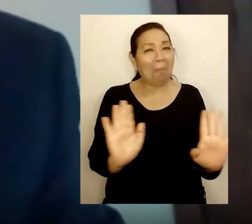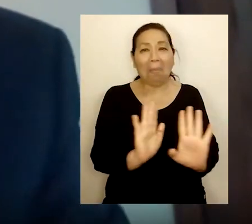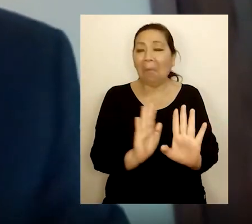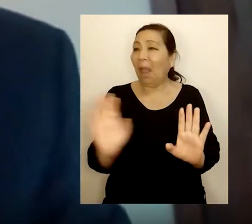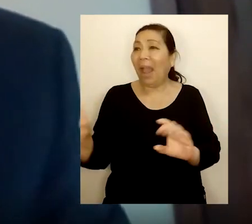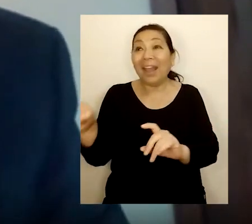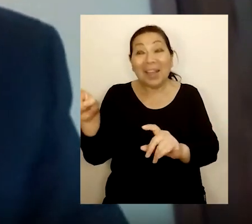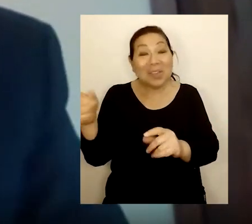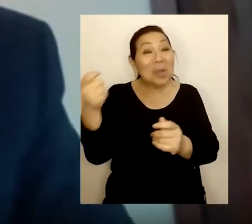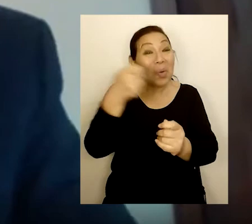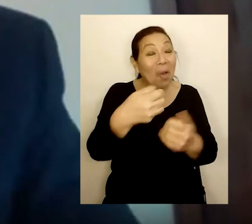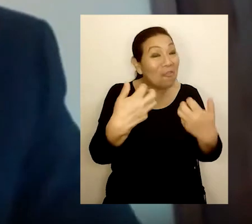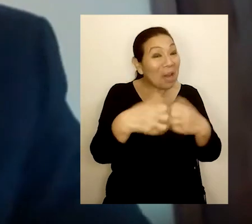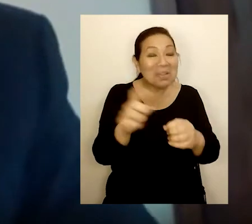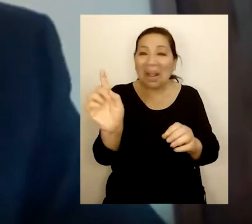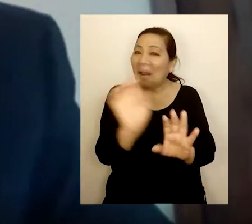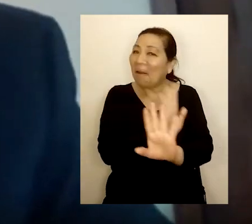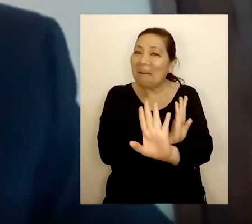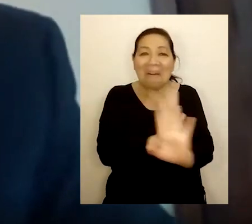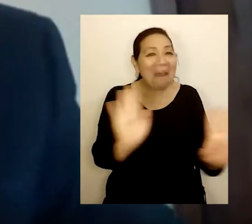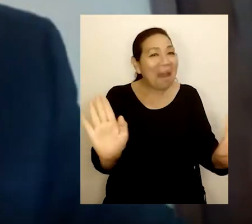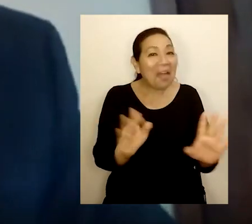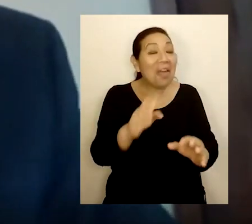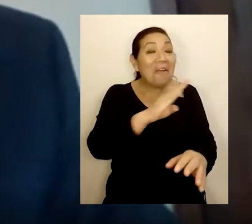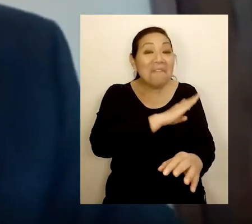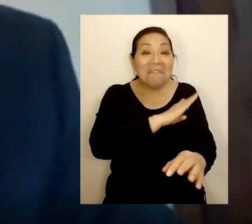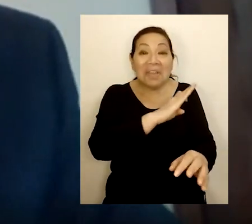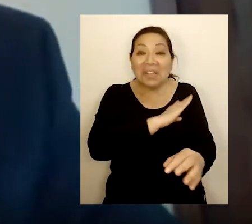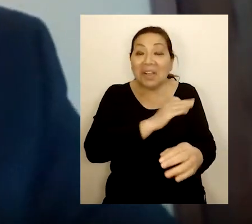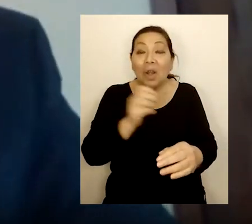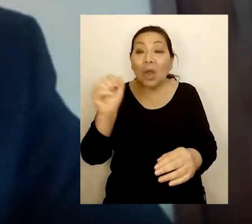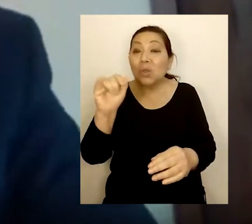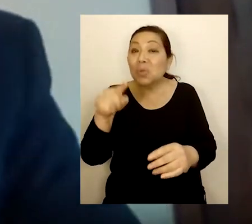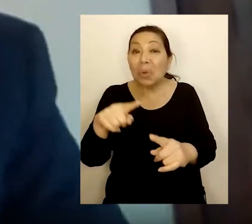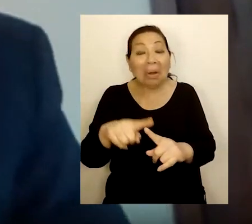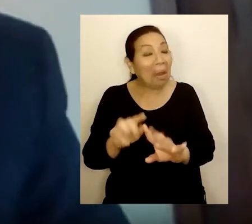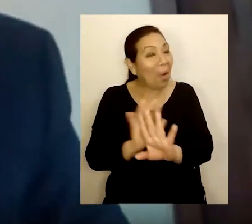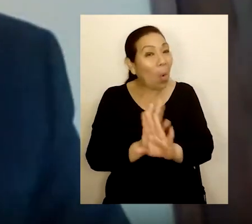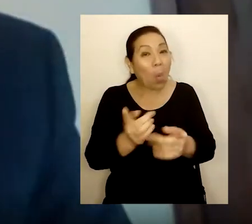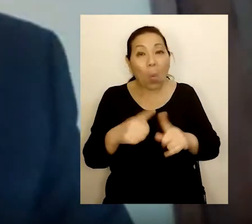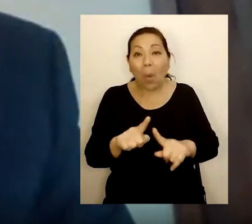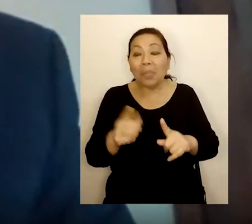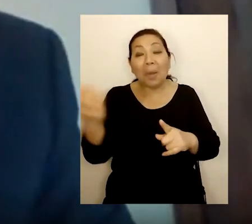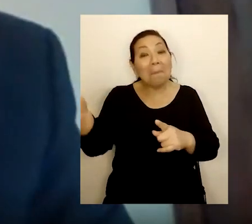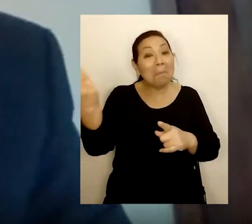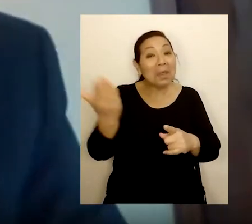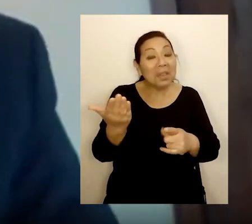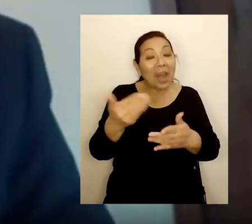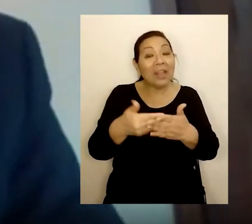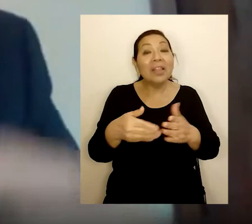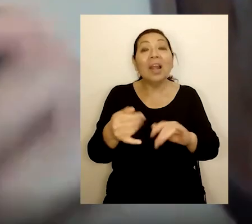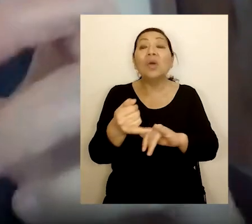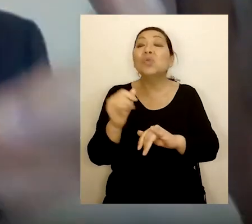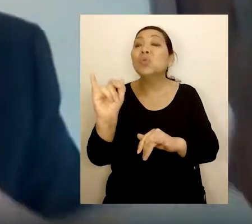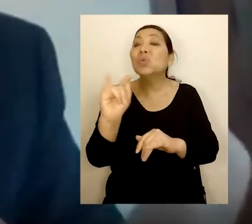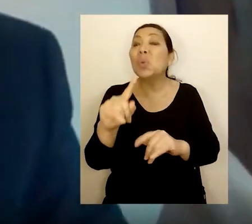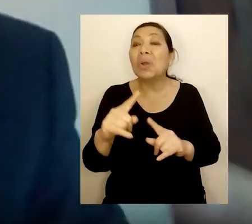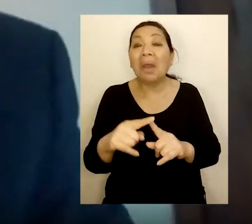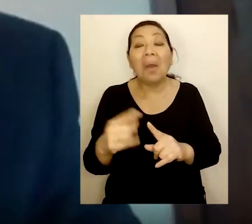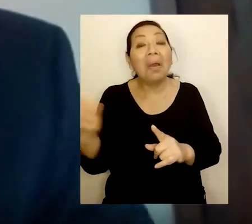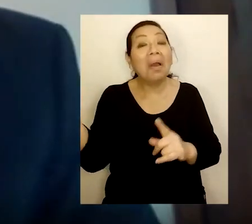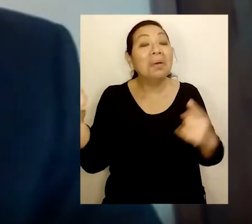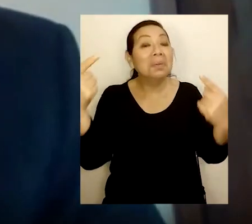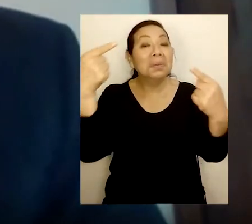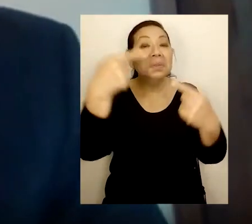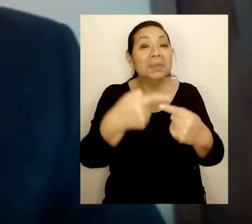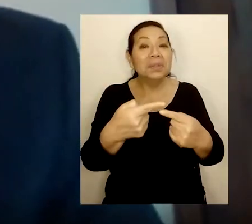eso hicieron, ni en sede de fiscalización de SUNAT, ni cuando reclamaron ante la SUNAT, ni cuando